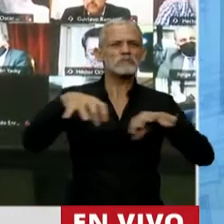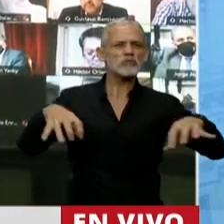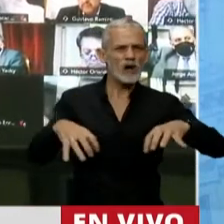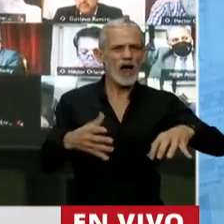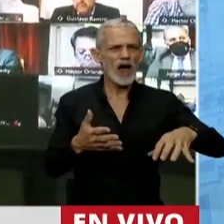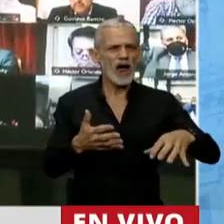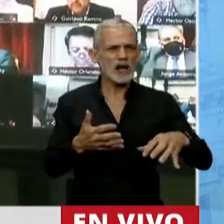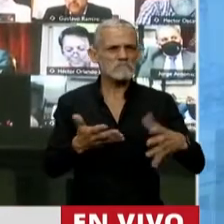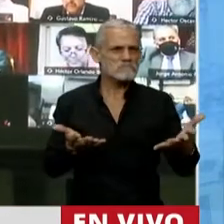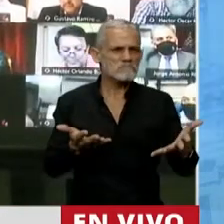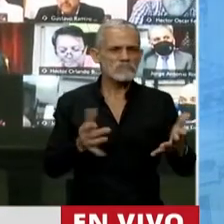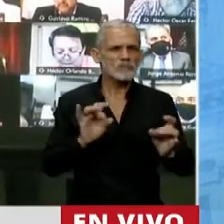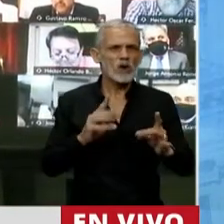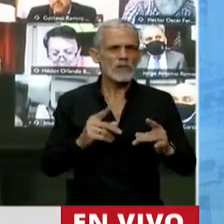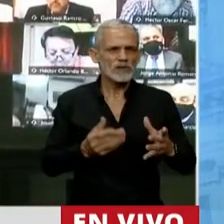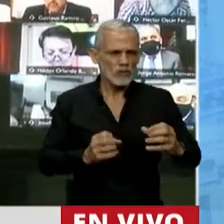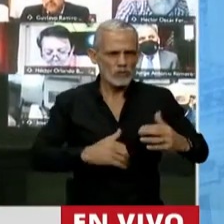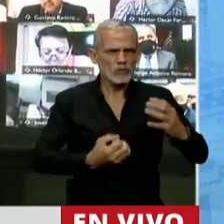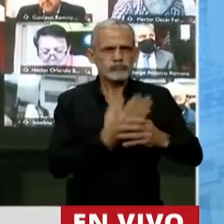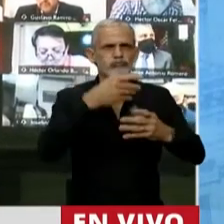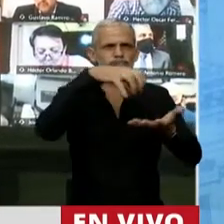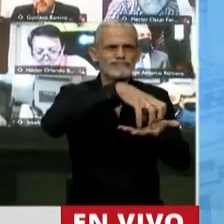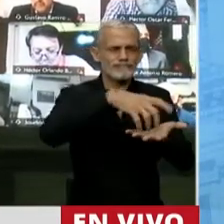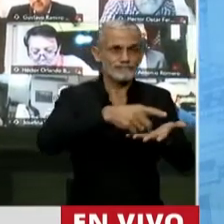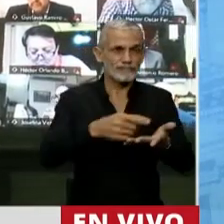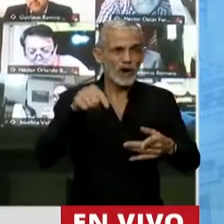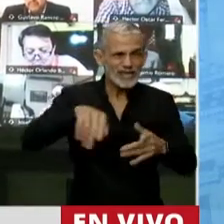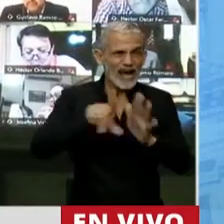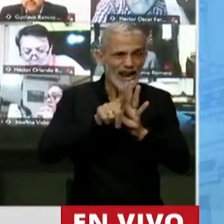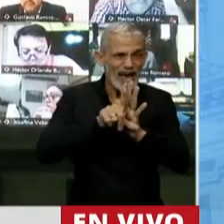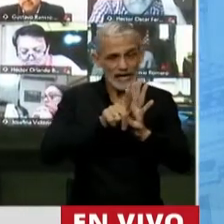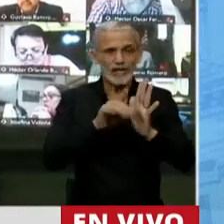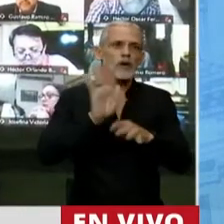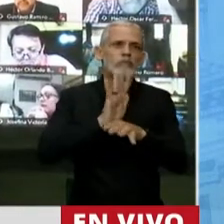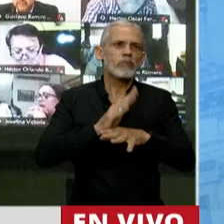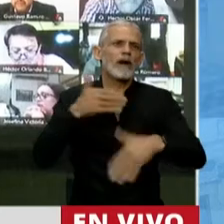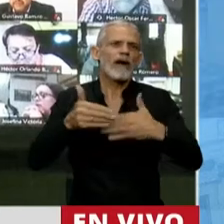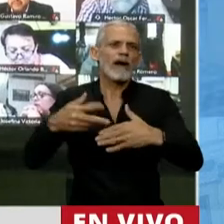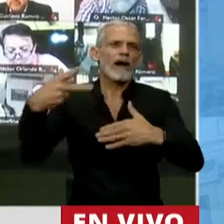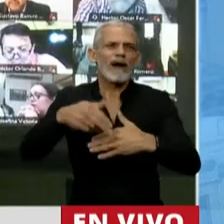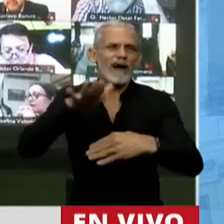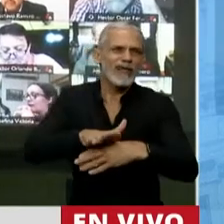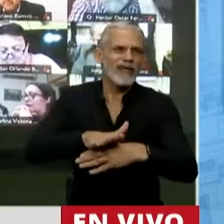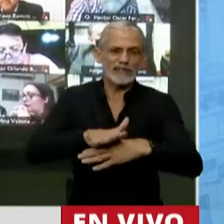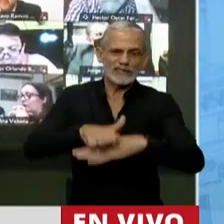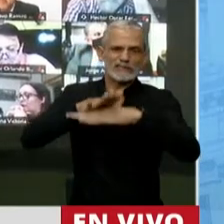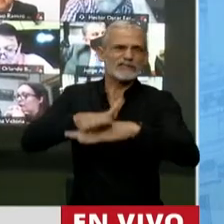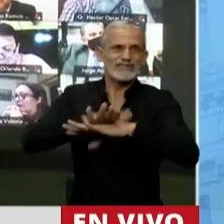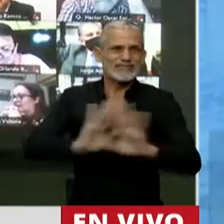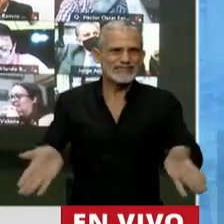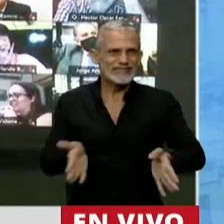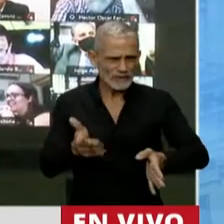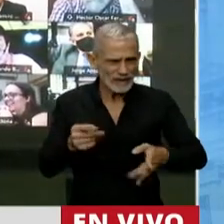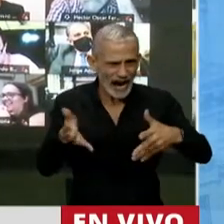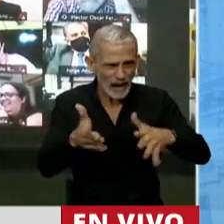institucionalidad. Y con la ley esta anticrecimiento es que me parece que no va en un buen camino.